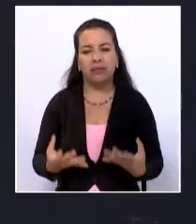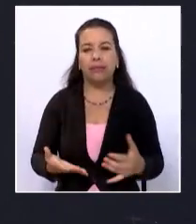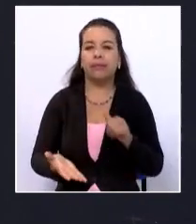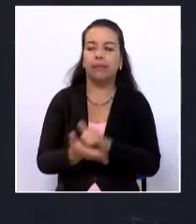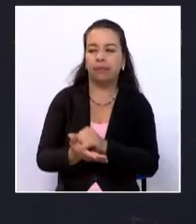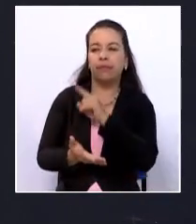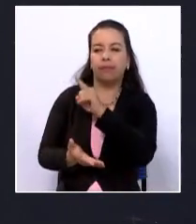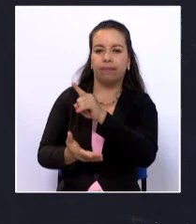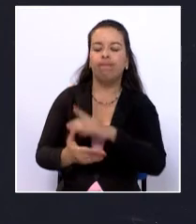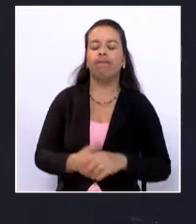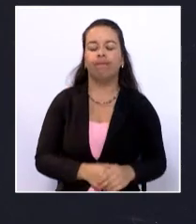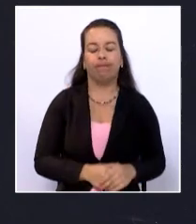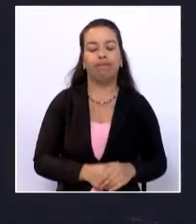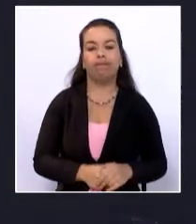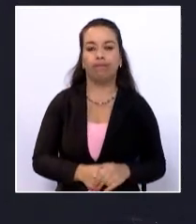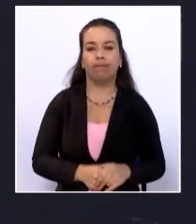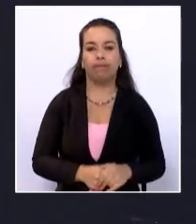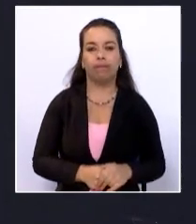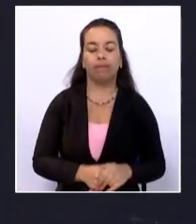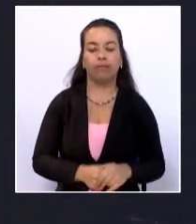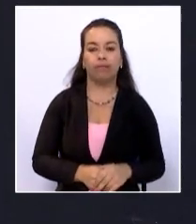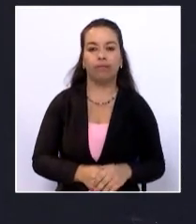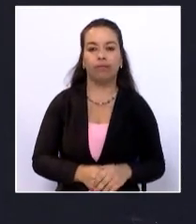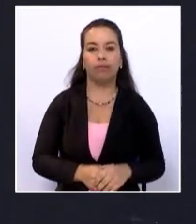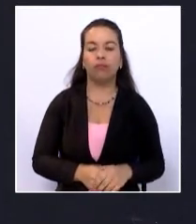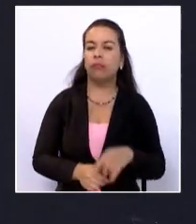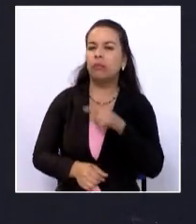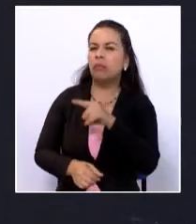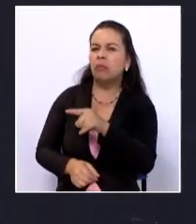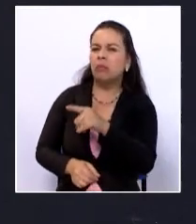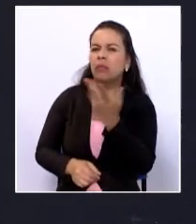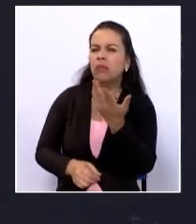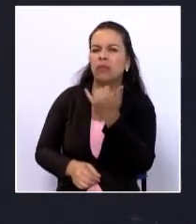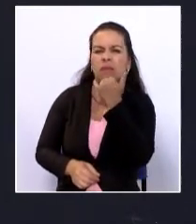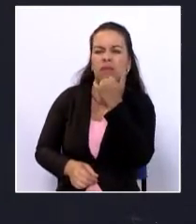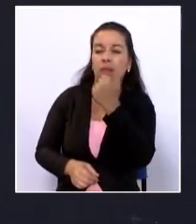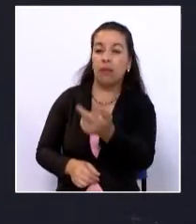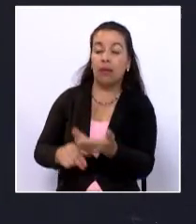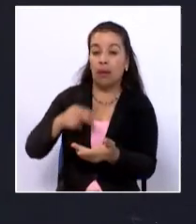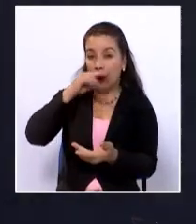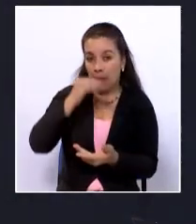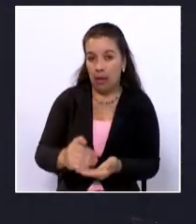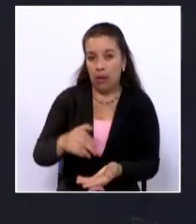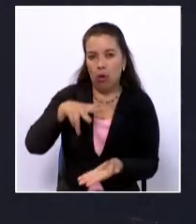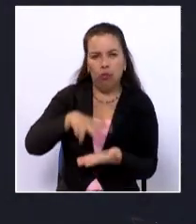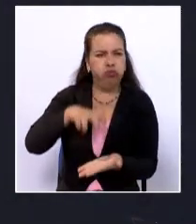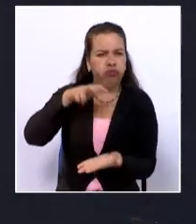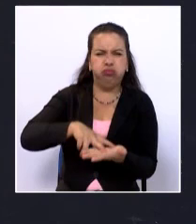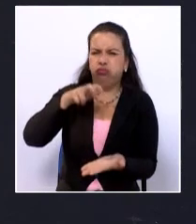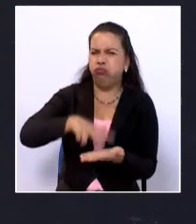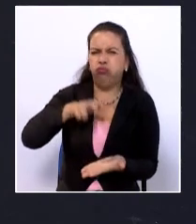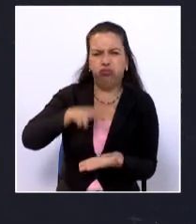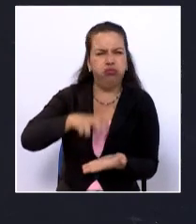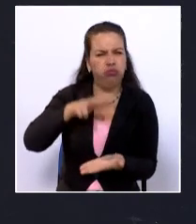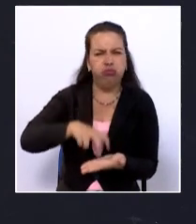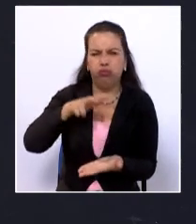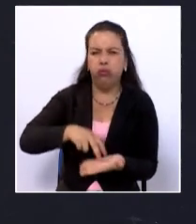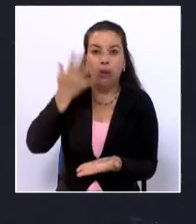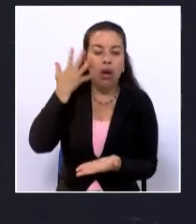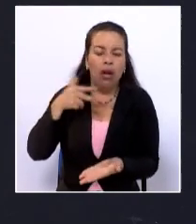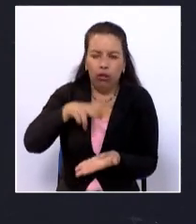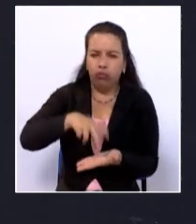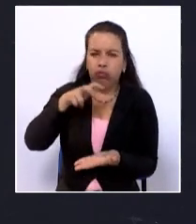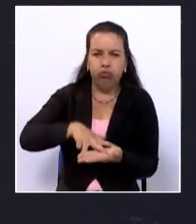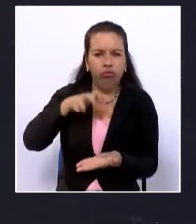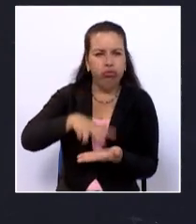se llama de olga alberche walter que realmente lo que acontece es que los niños por un sobreuso y sobre exceso esa parte